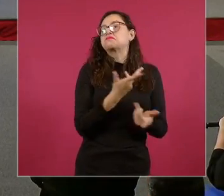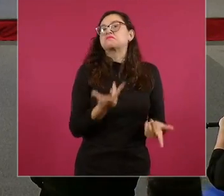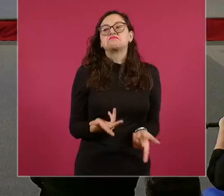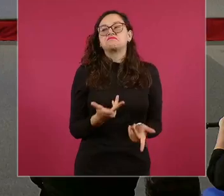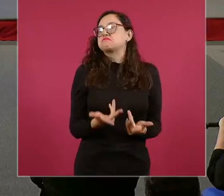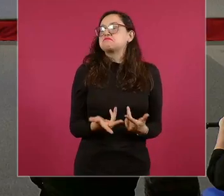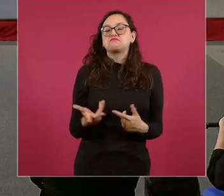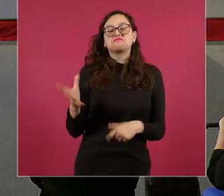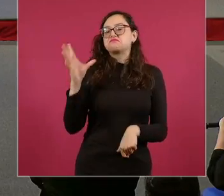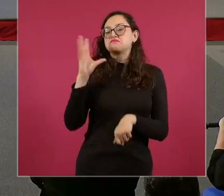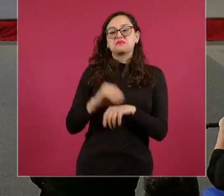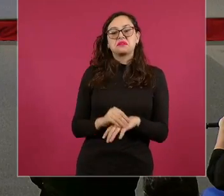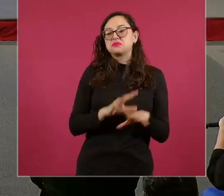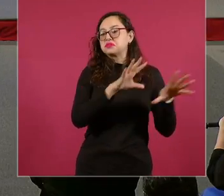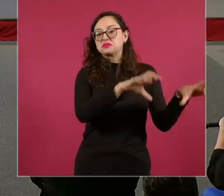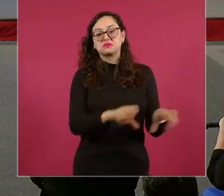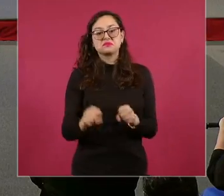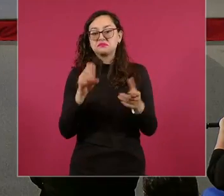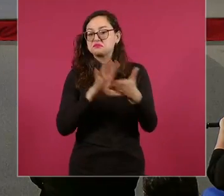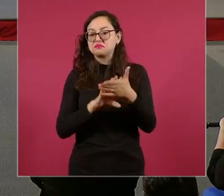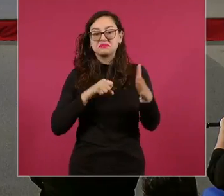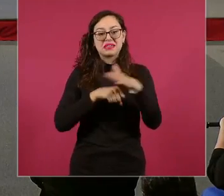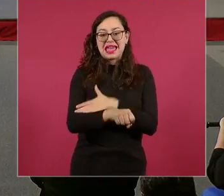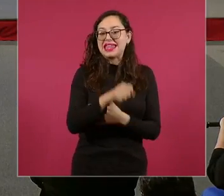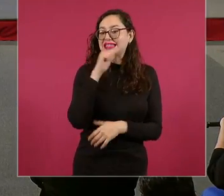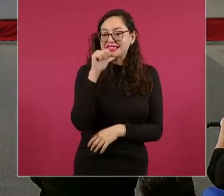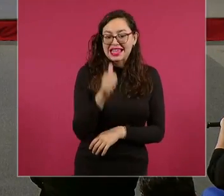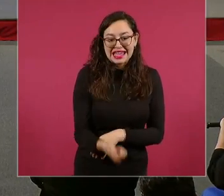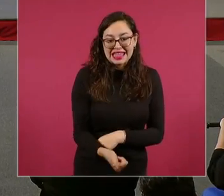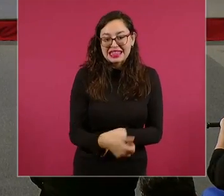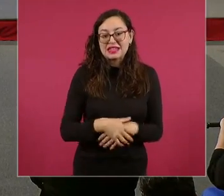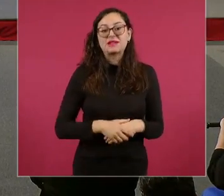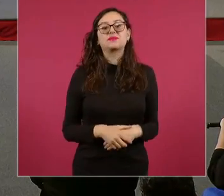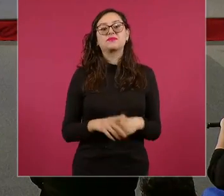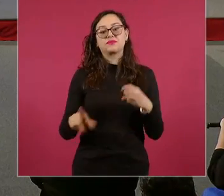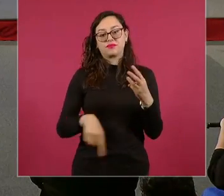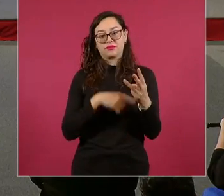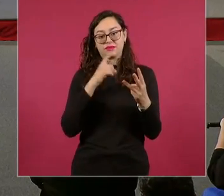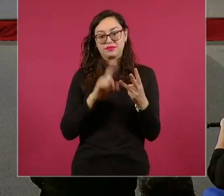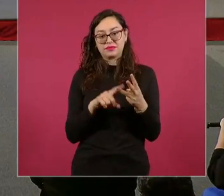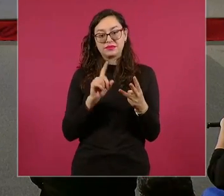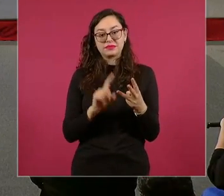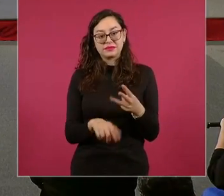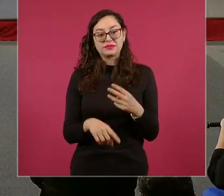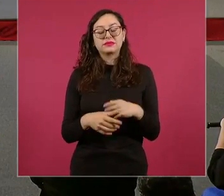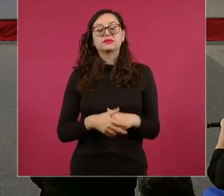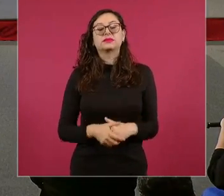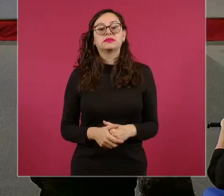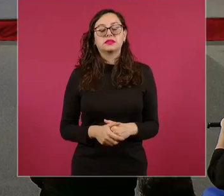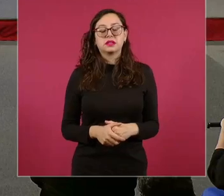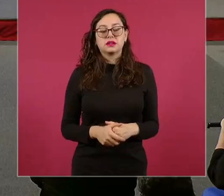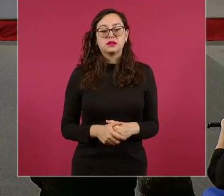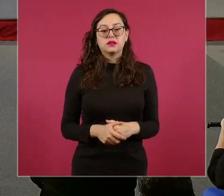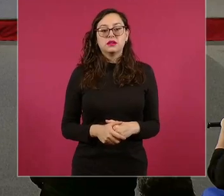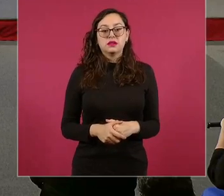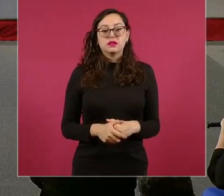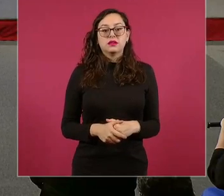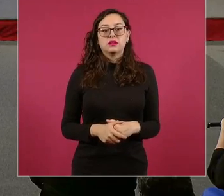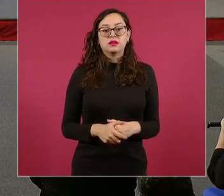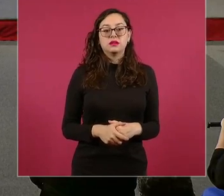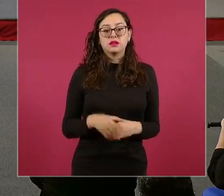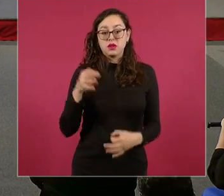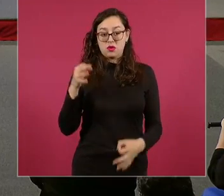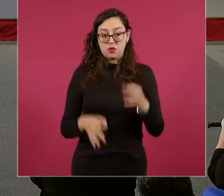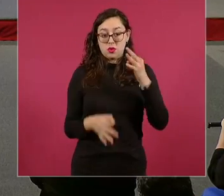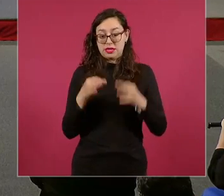investigación que se lleva por delincuencia organizada. Adelante, también el caso del juez